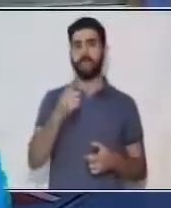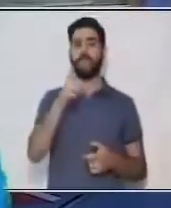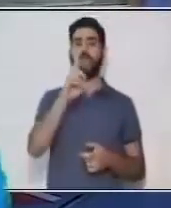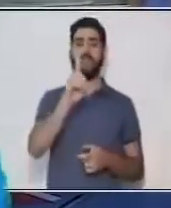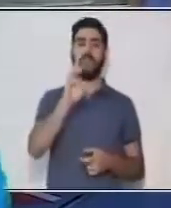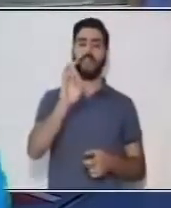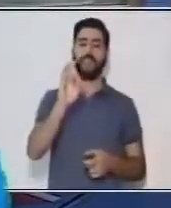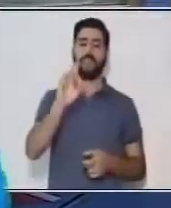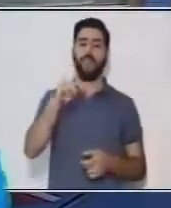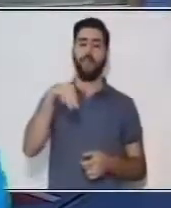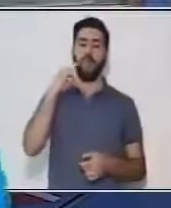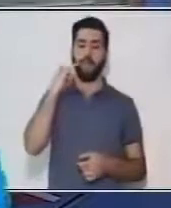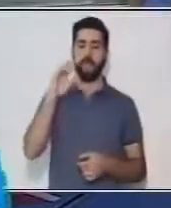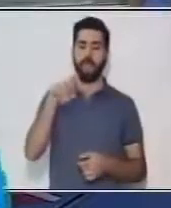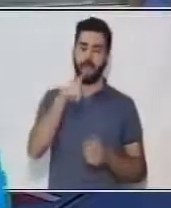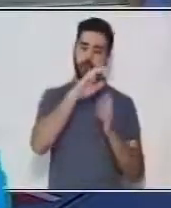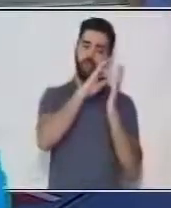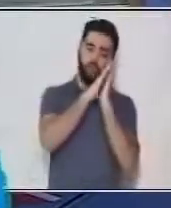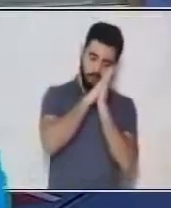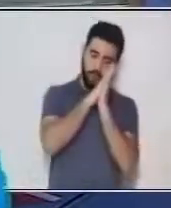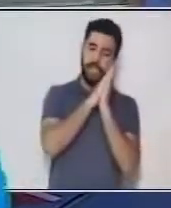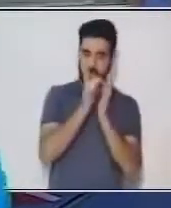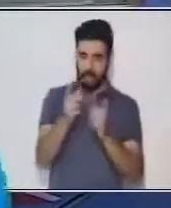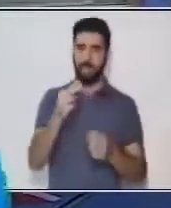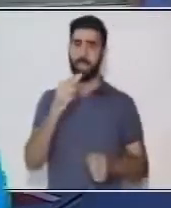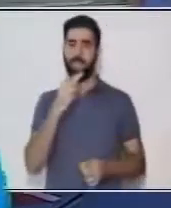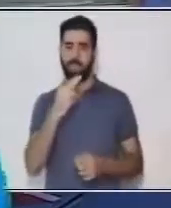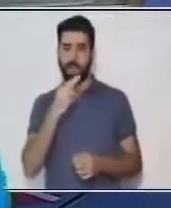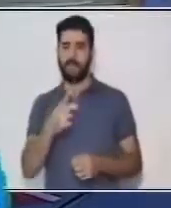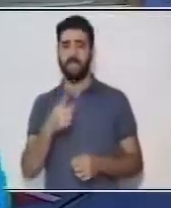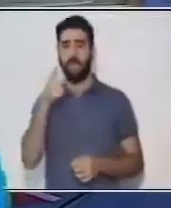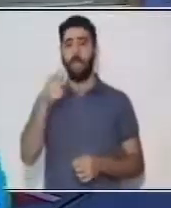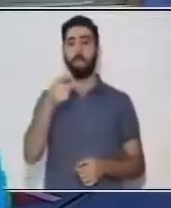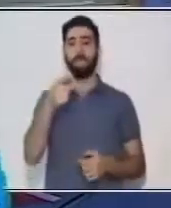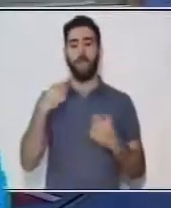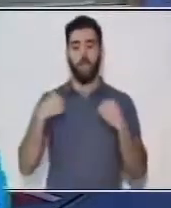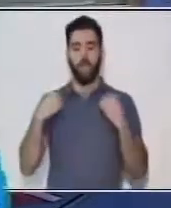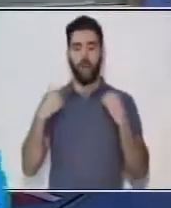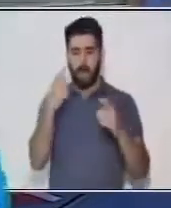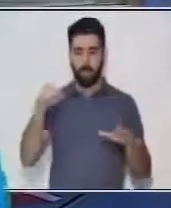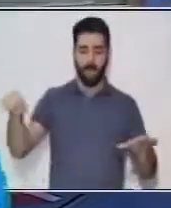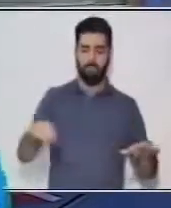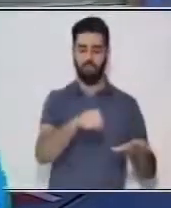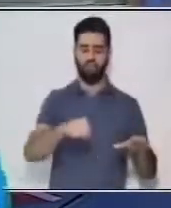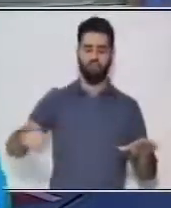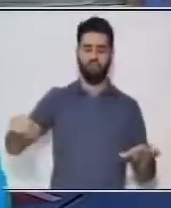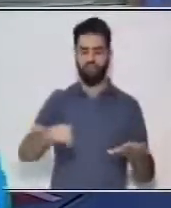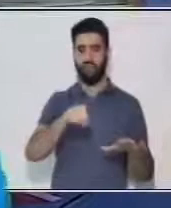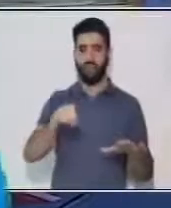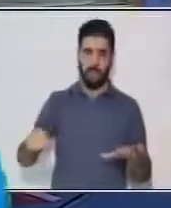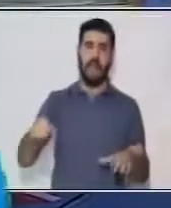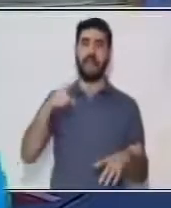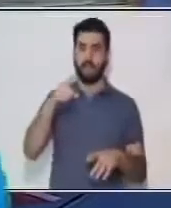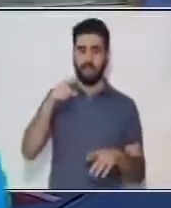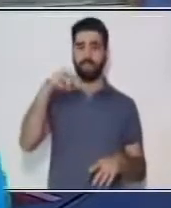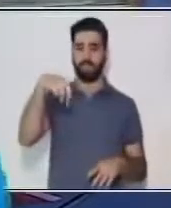acción. Planchar, otra acción. Eso nos indica los verbos. Los